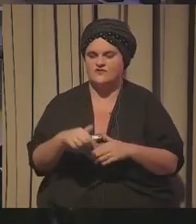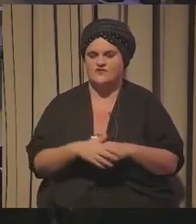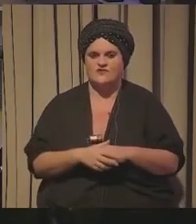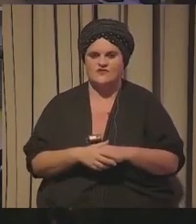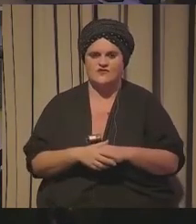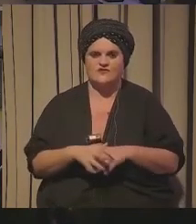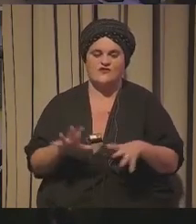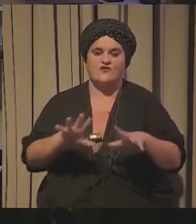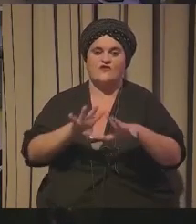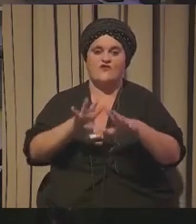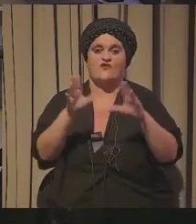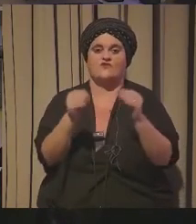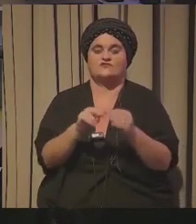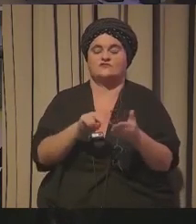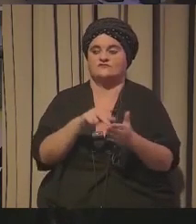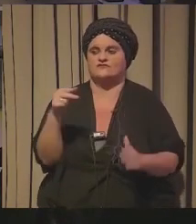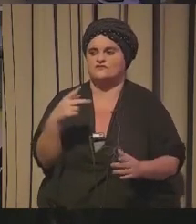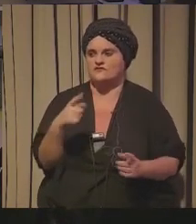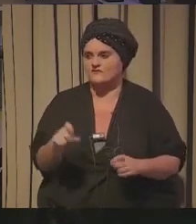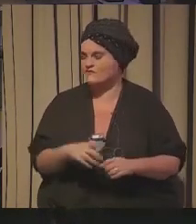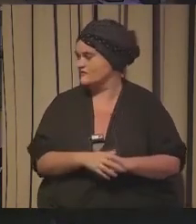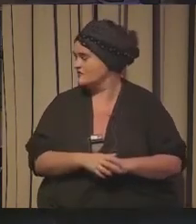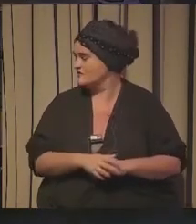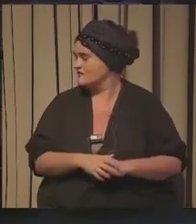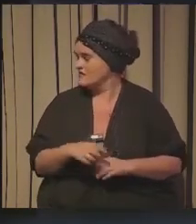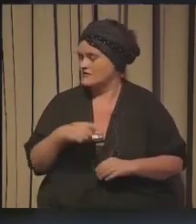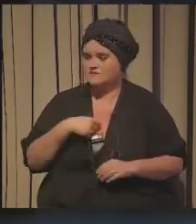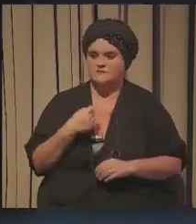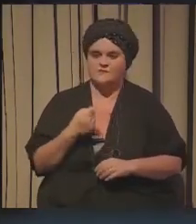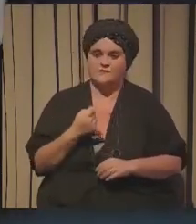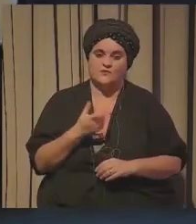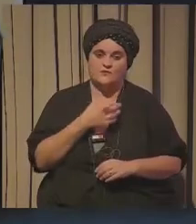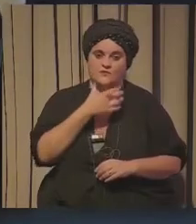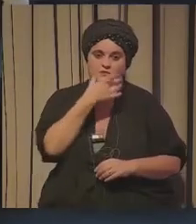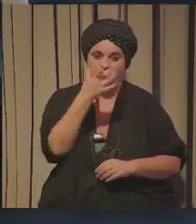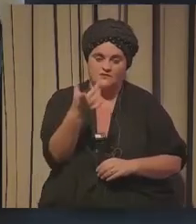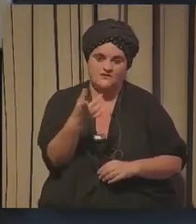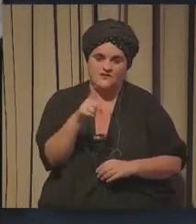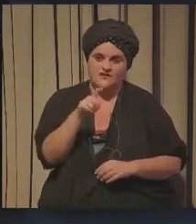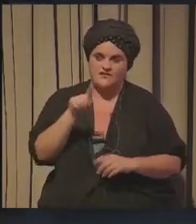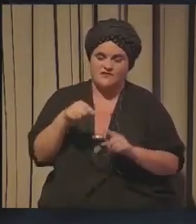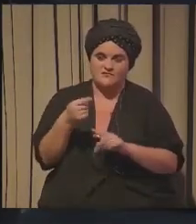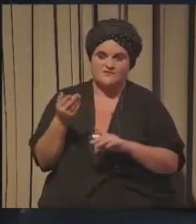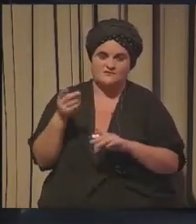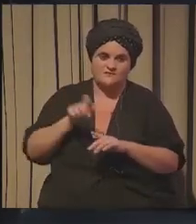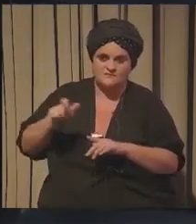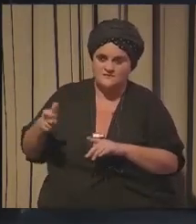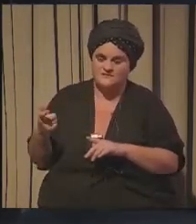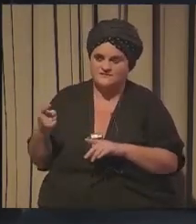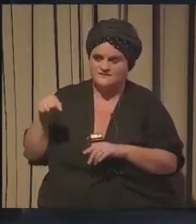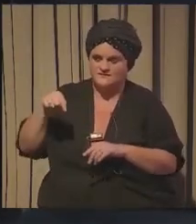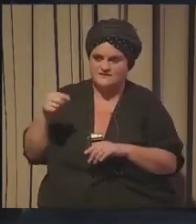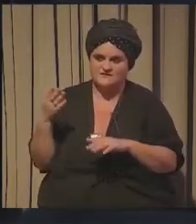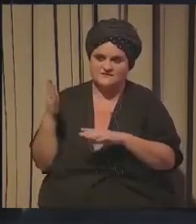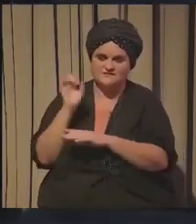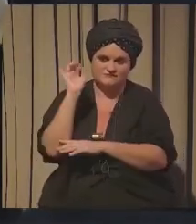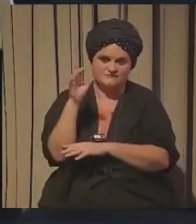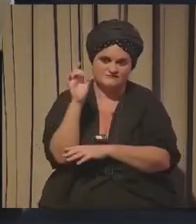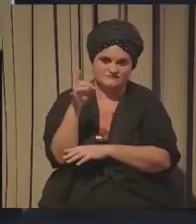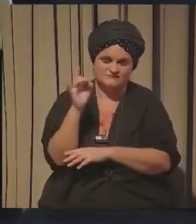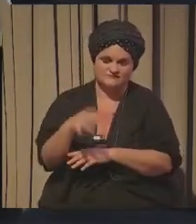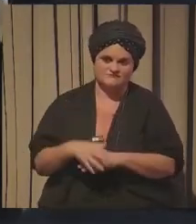requiere de conclusiones técnicas. Bueno, a mí incluso me da vergüenza, después de todas las personas que habéis participado de este